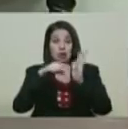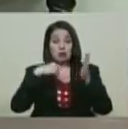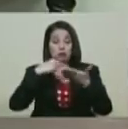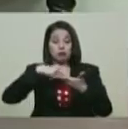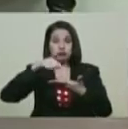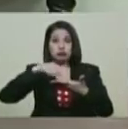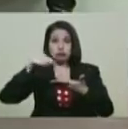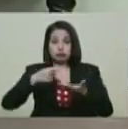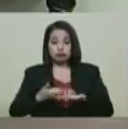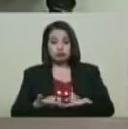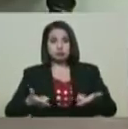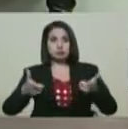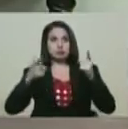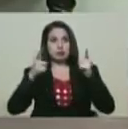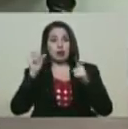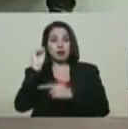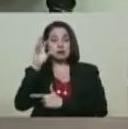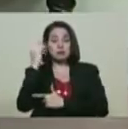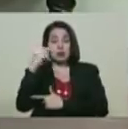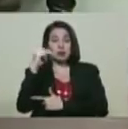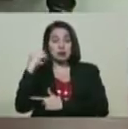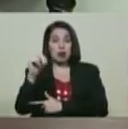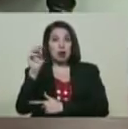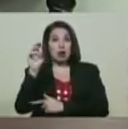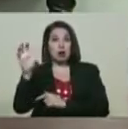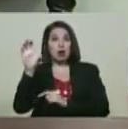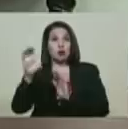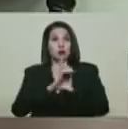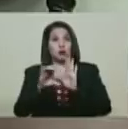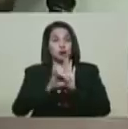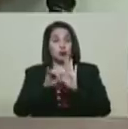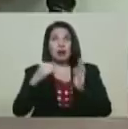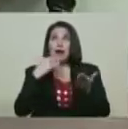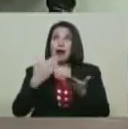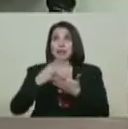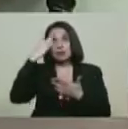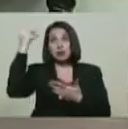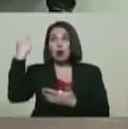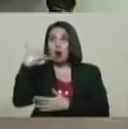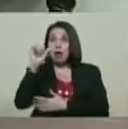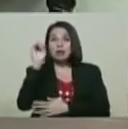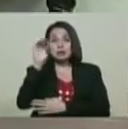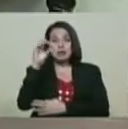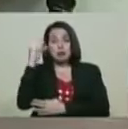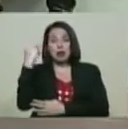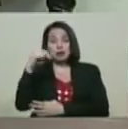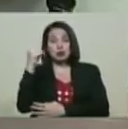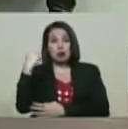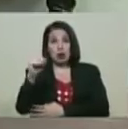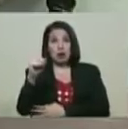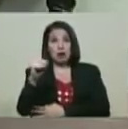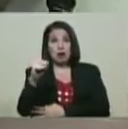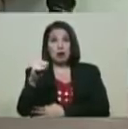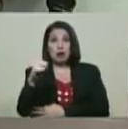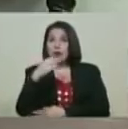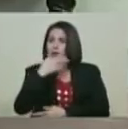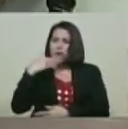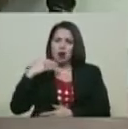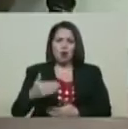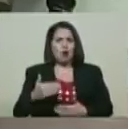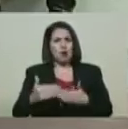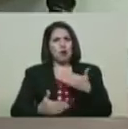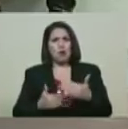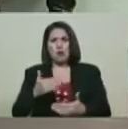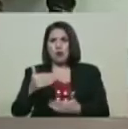permitir, desde la Asamblea Nacional Constituyente, gracias a Dios tenemos una Asamblea Nacional Constituyente. No les digo que estamos en mejores condiciones,